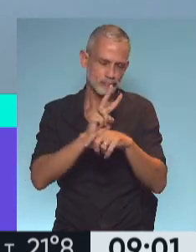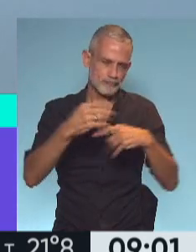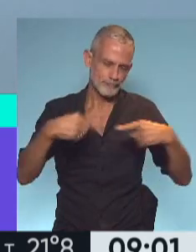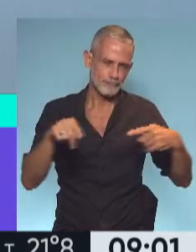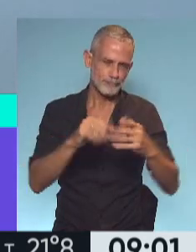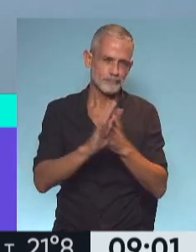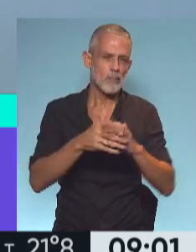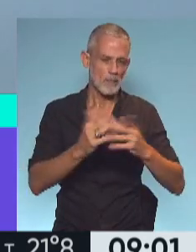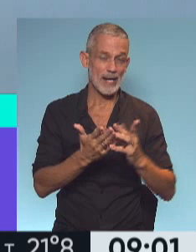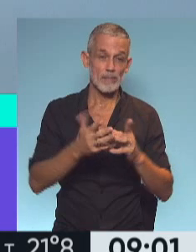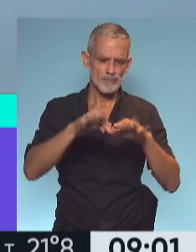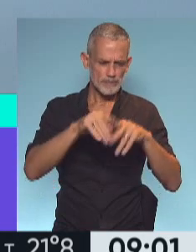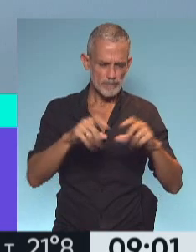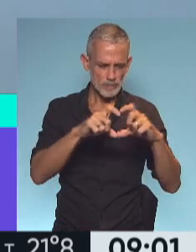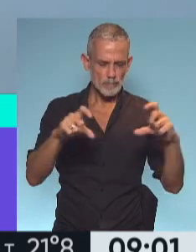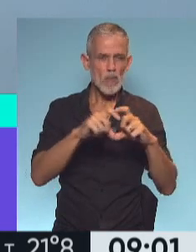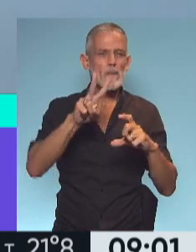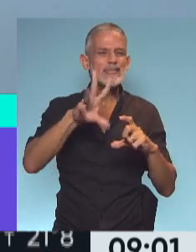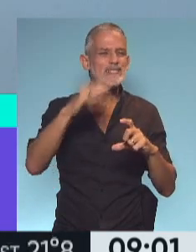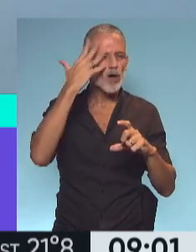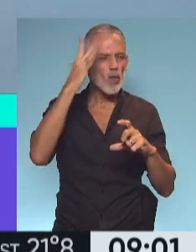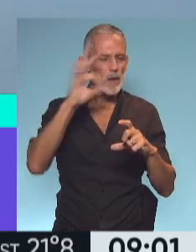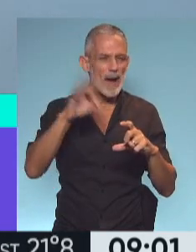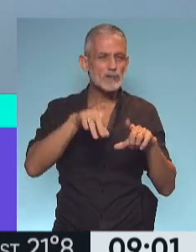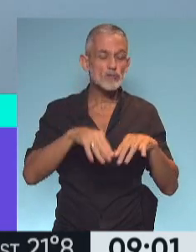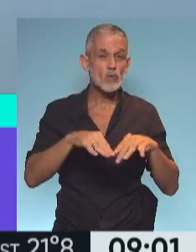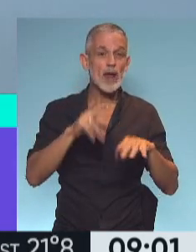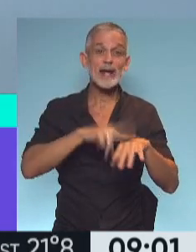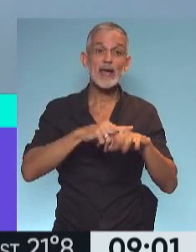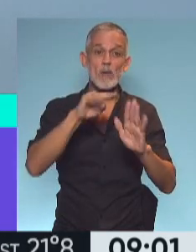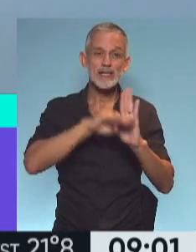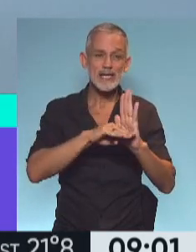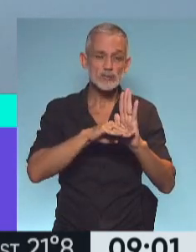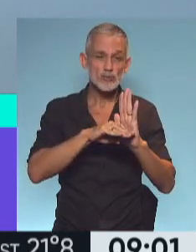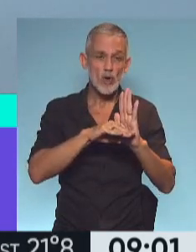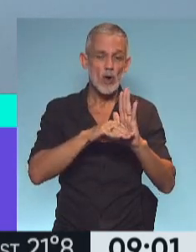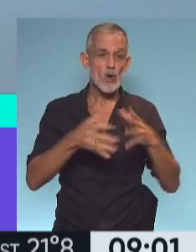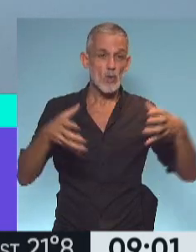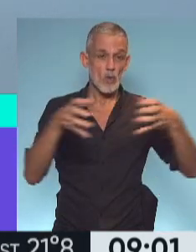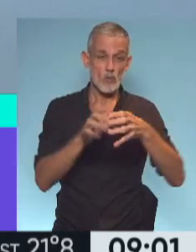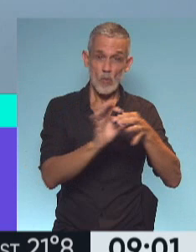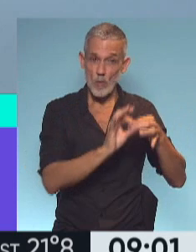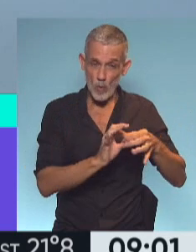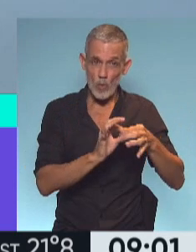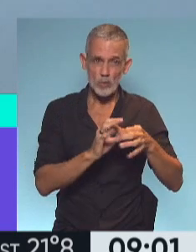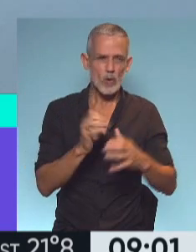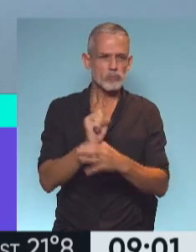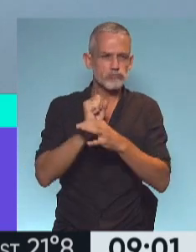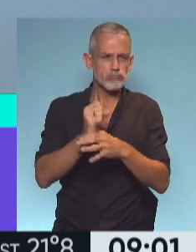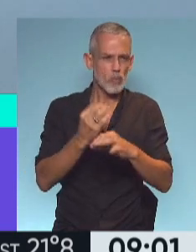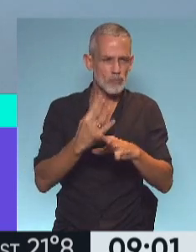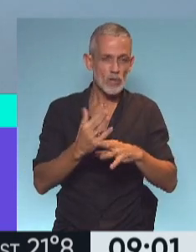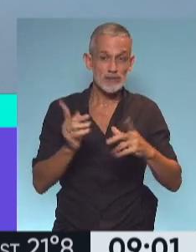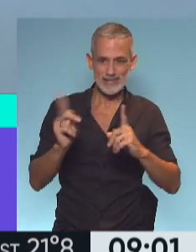un memo, del 25 de marzo, a través de una recomendación que se hizo en el conjunto con expertos y la